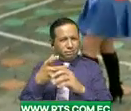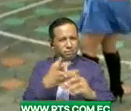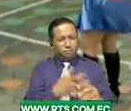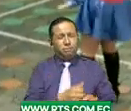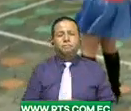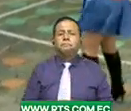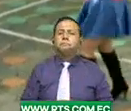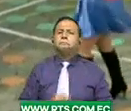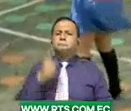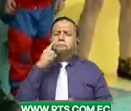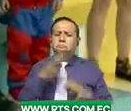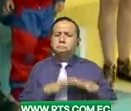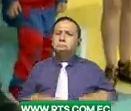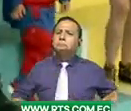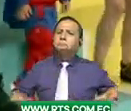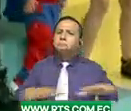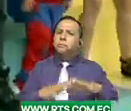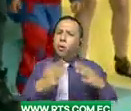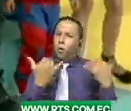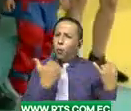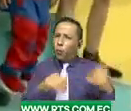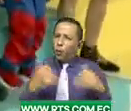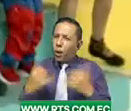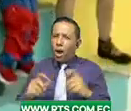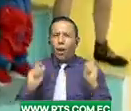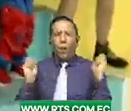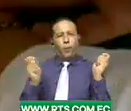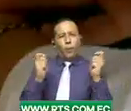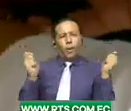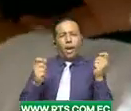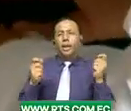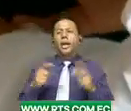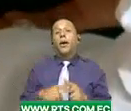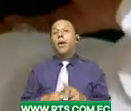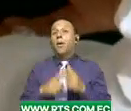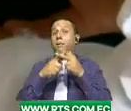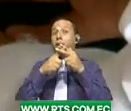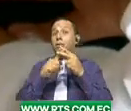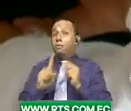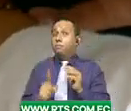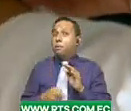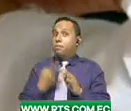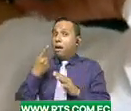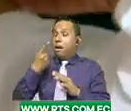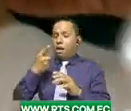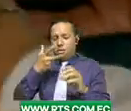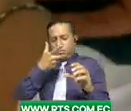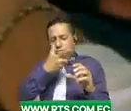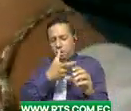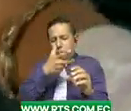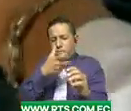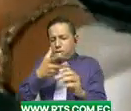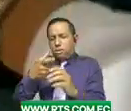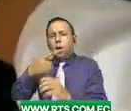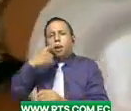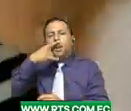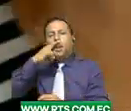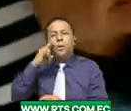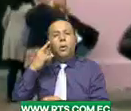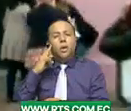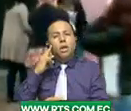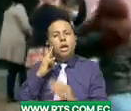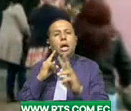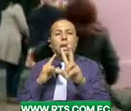En un ambiente de fiesta y juegos, así inició la aplicación de la primera dosis contra COVID-19 a infantes de 3 y 4